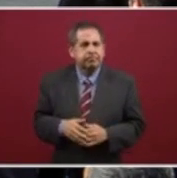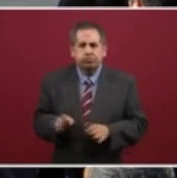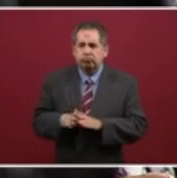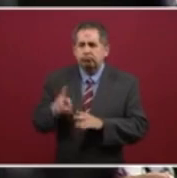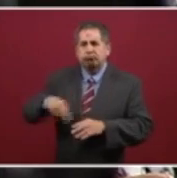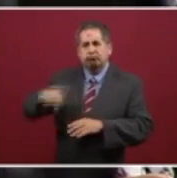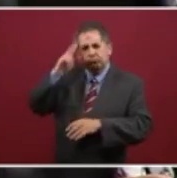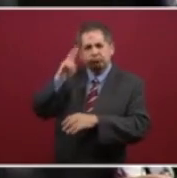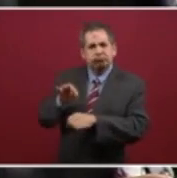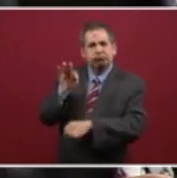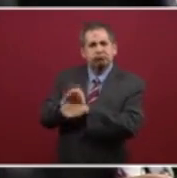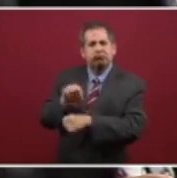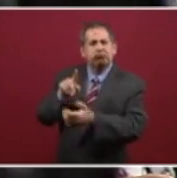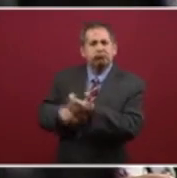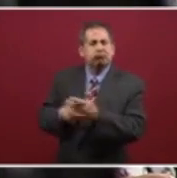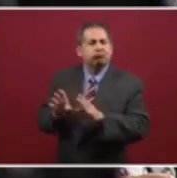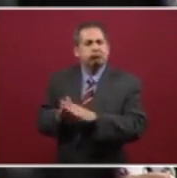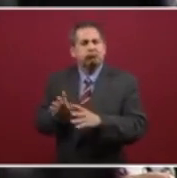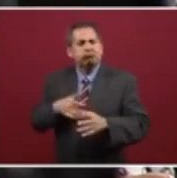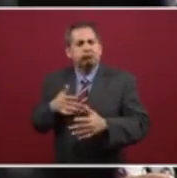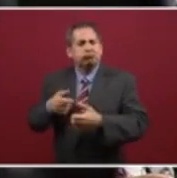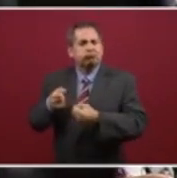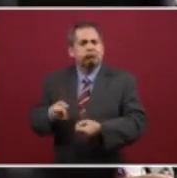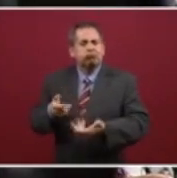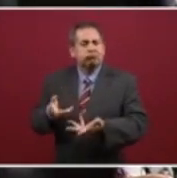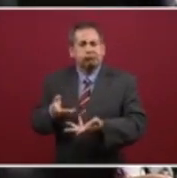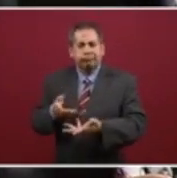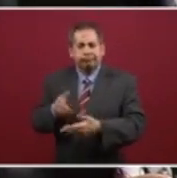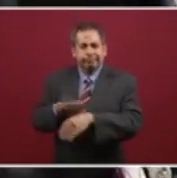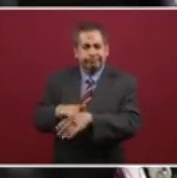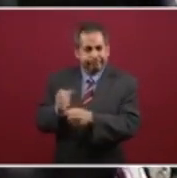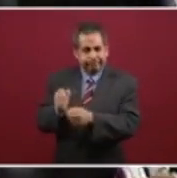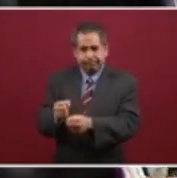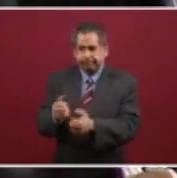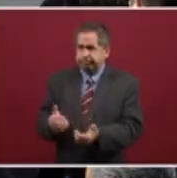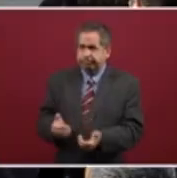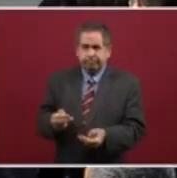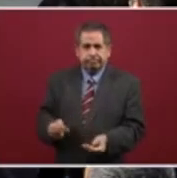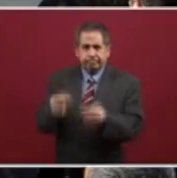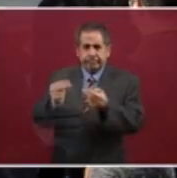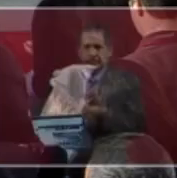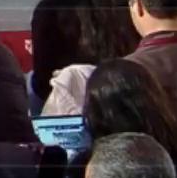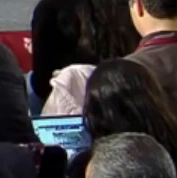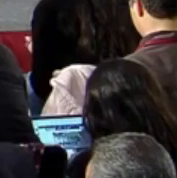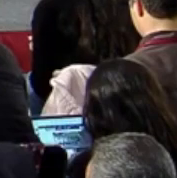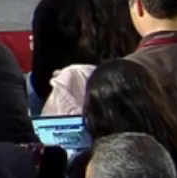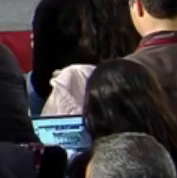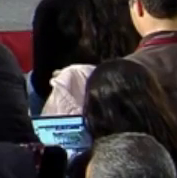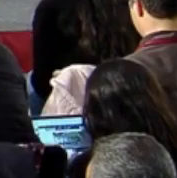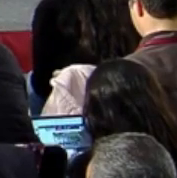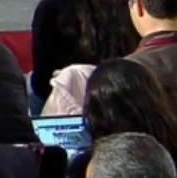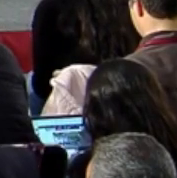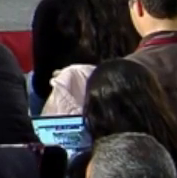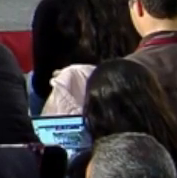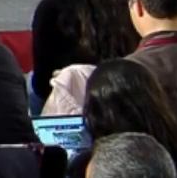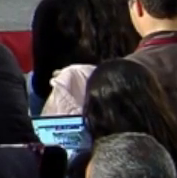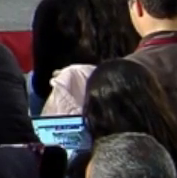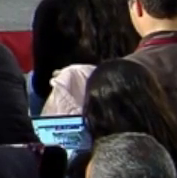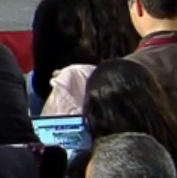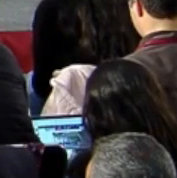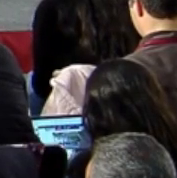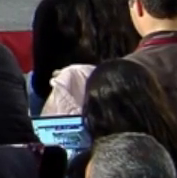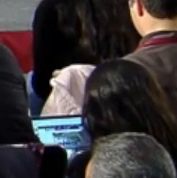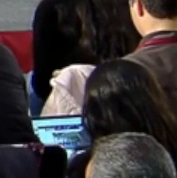al país y cómo asegurarle una estrategia comercial menos dependiente de Estados Unidos? Usted ha planteado